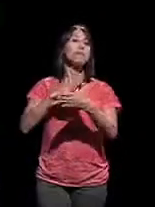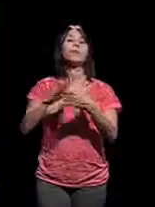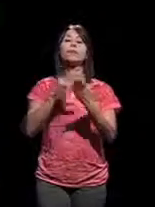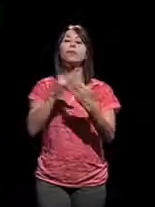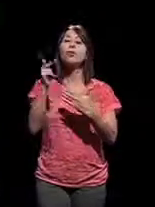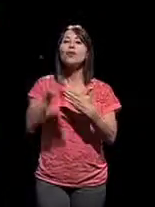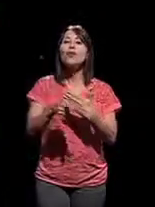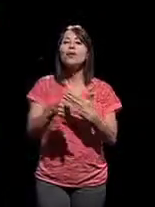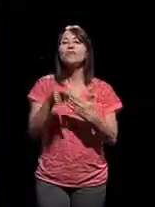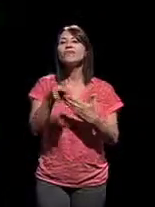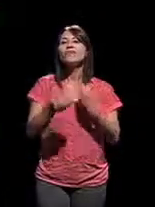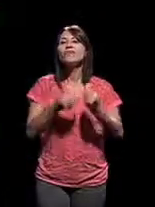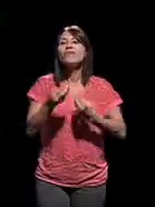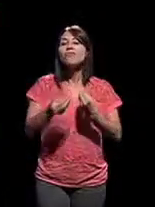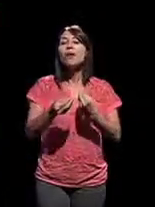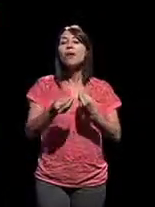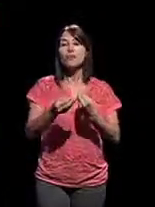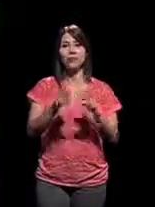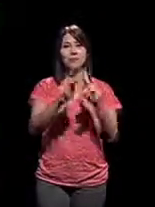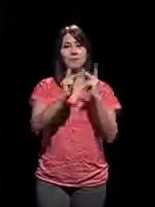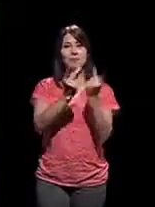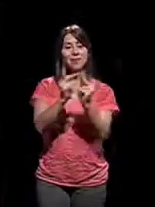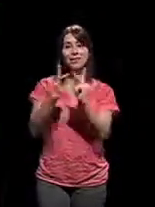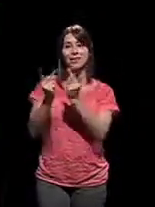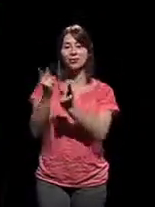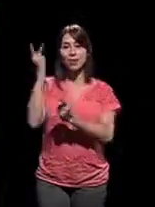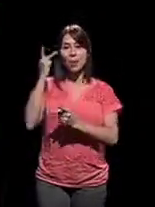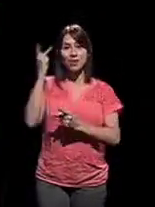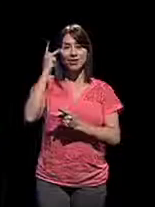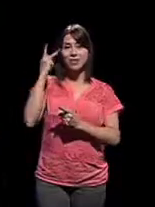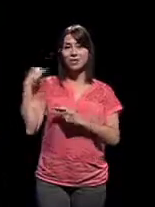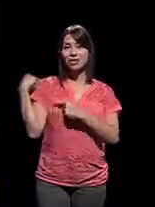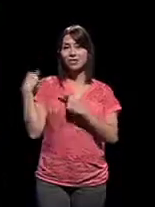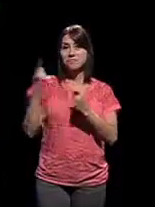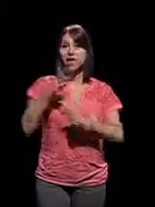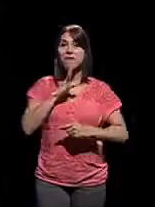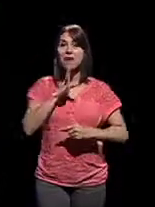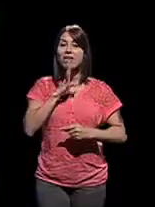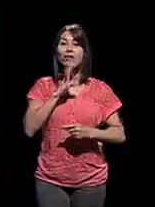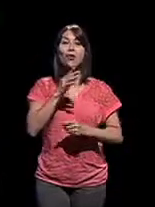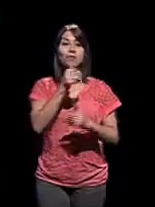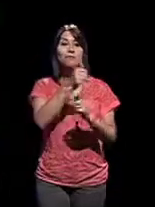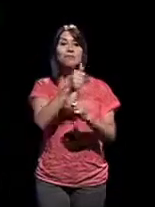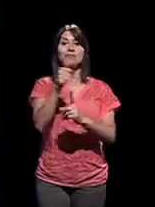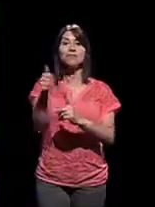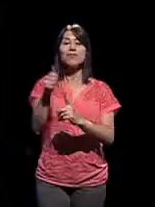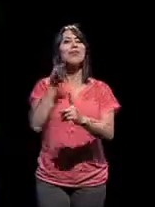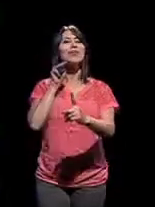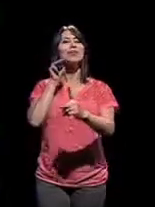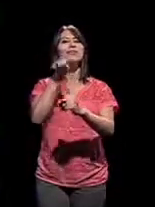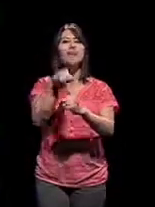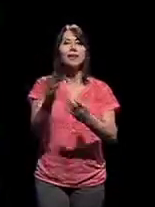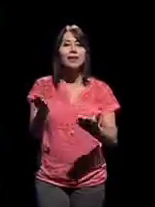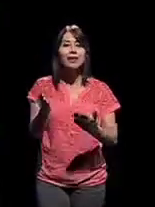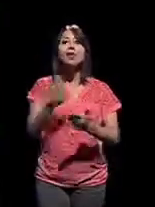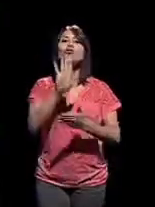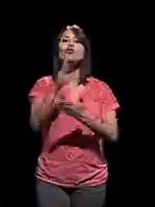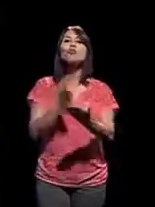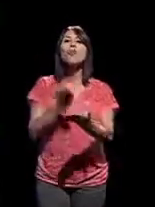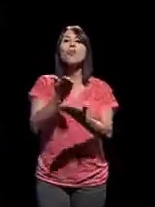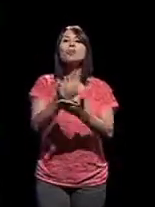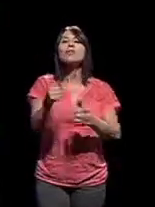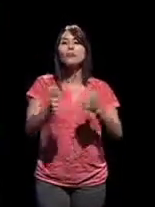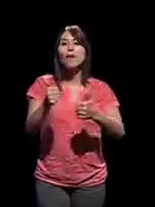Y este tercer bloque del programa es el espacio para que los partidos políticos de los que hemos venido hablando le den su mensaje a usted sobre cuáles